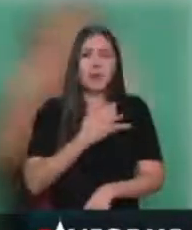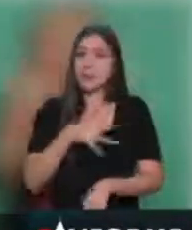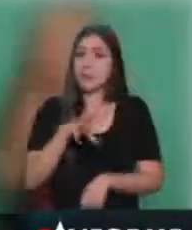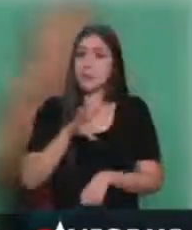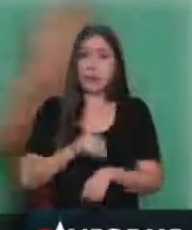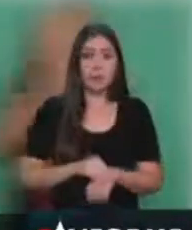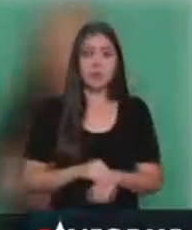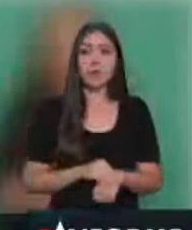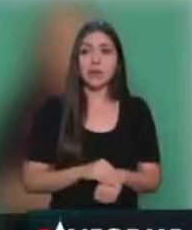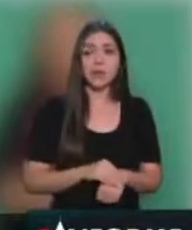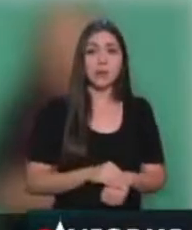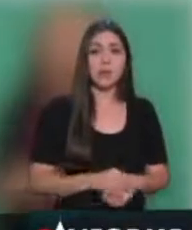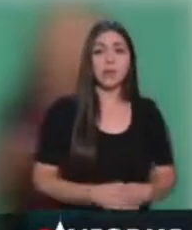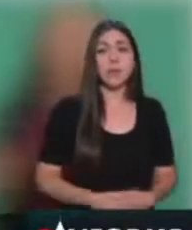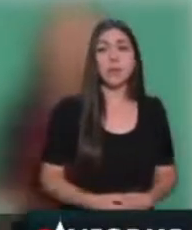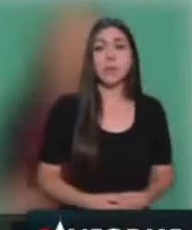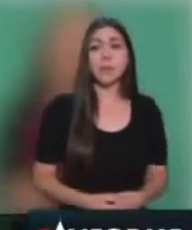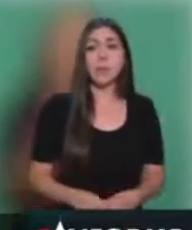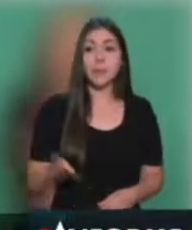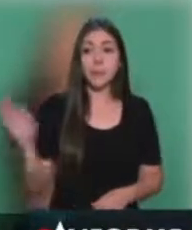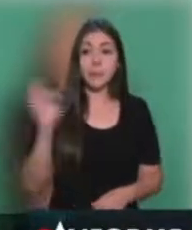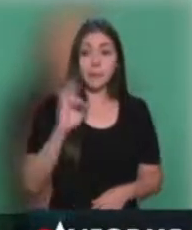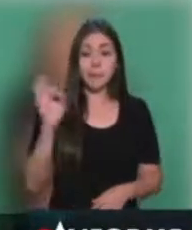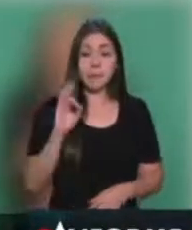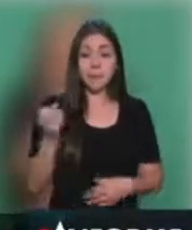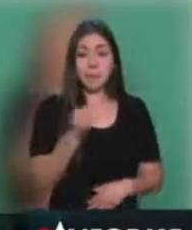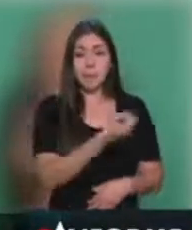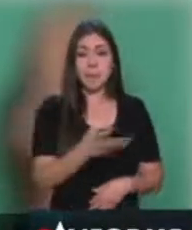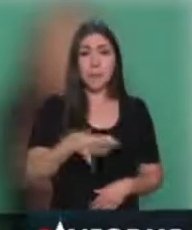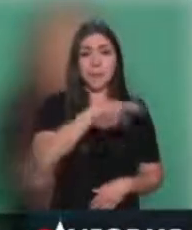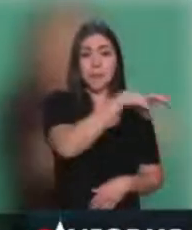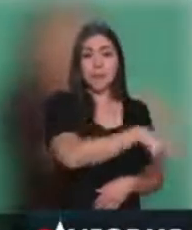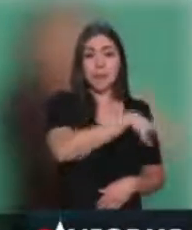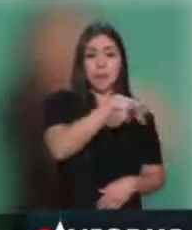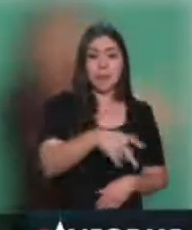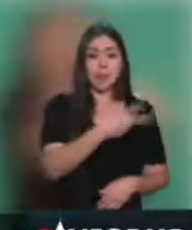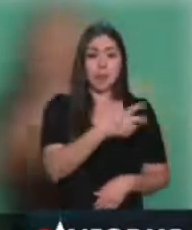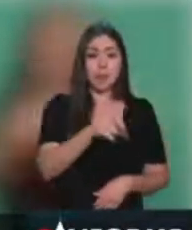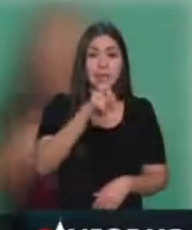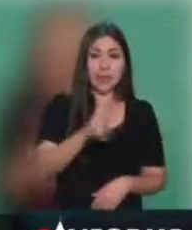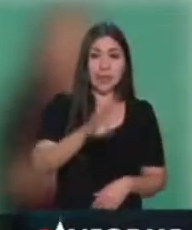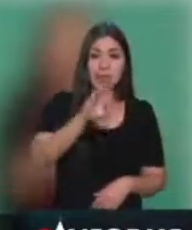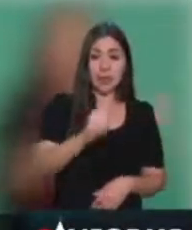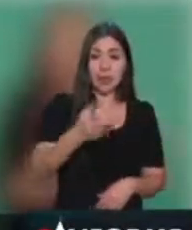Si hay 239 centrales de autoabasto, debería de haber